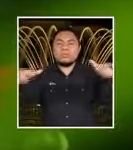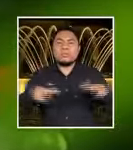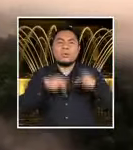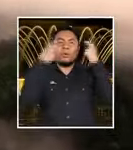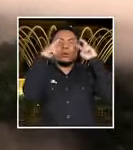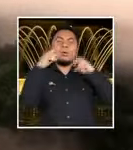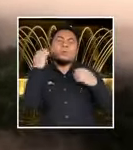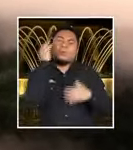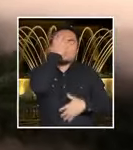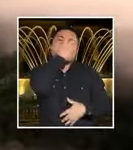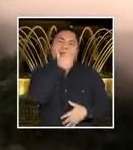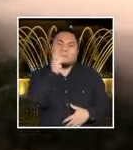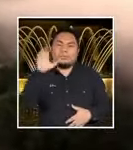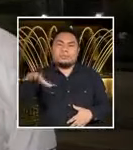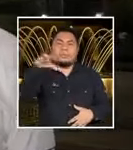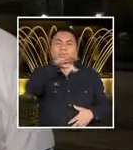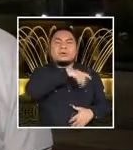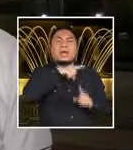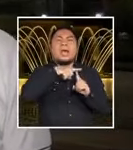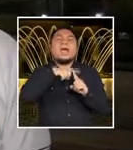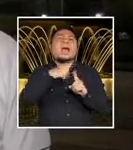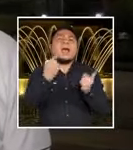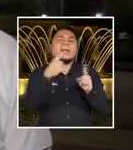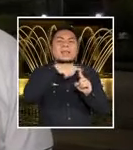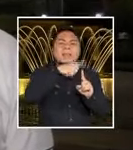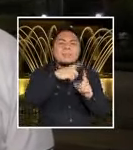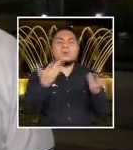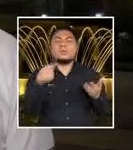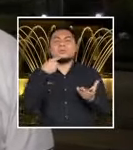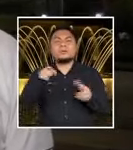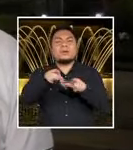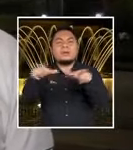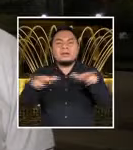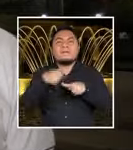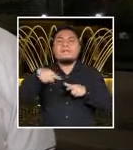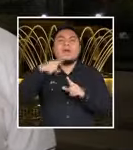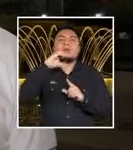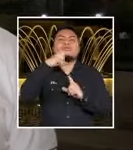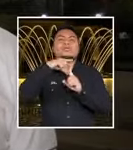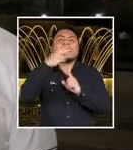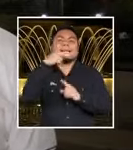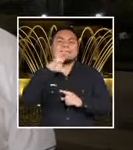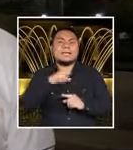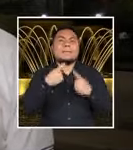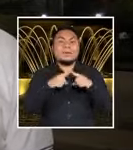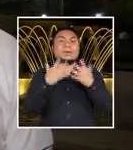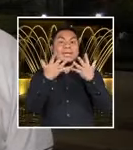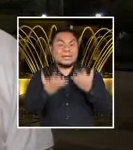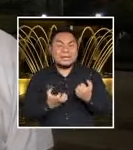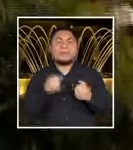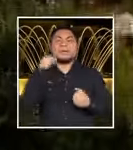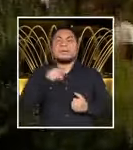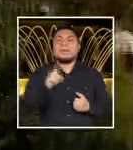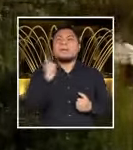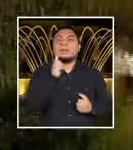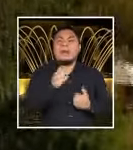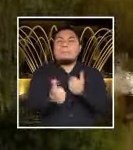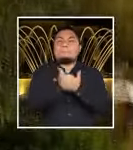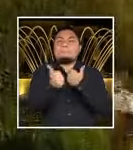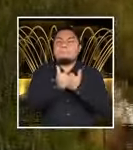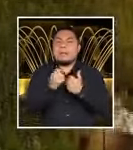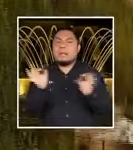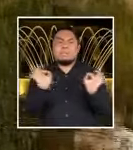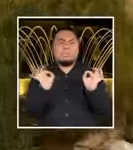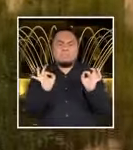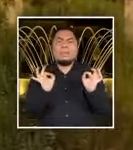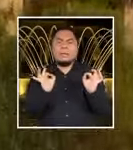turísticos concentrados en el Alto Mayo, en Tarapoto, en el Abiseo y en Tocache. Pero queremos que no corran riesgos.